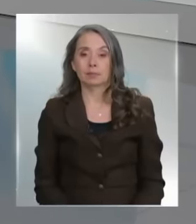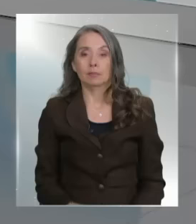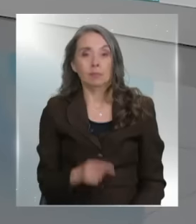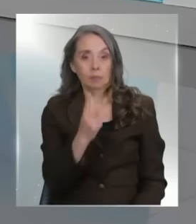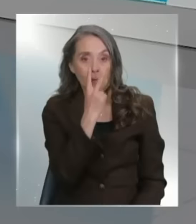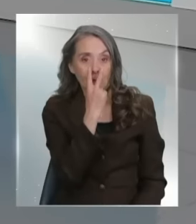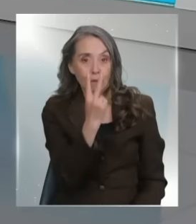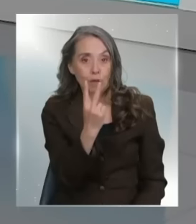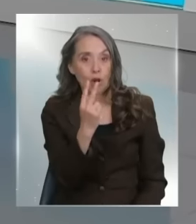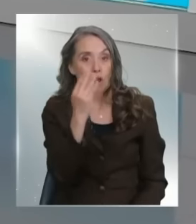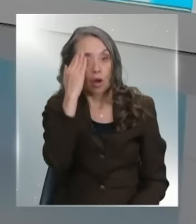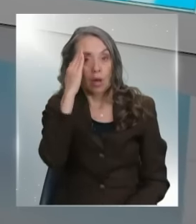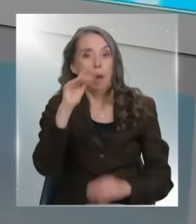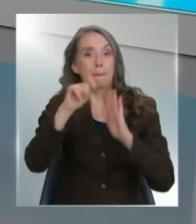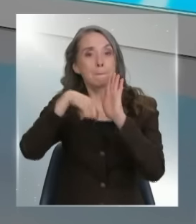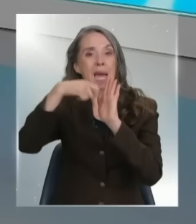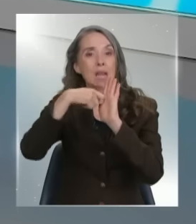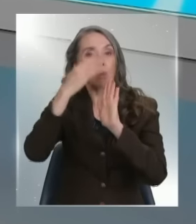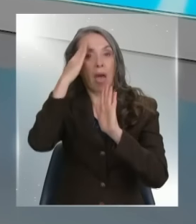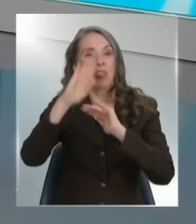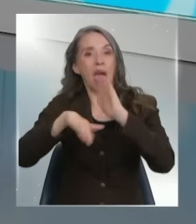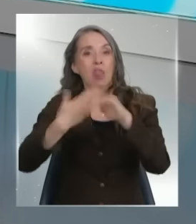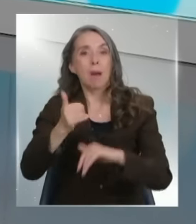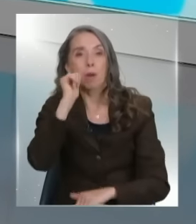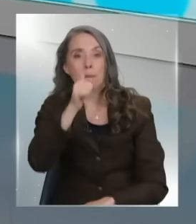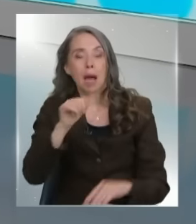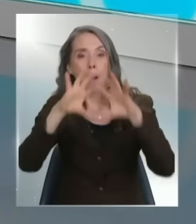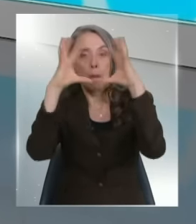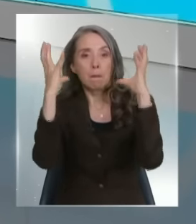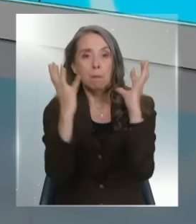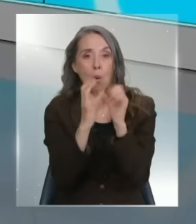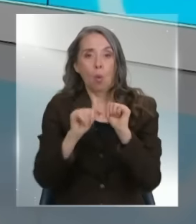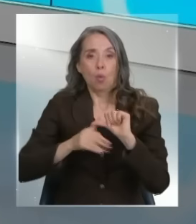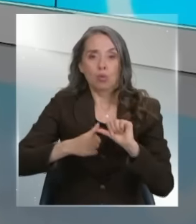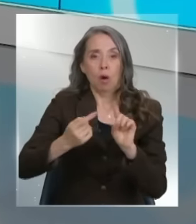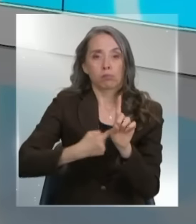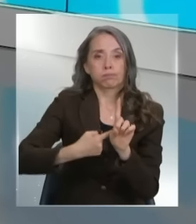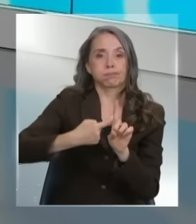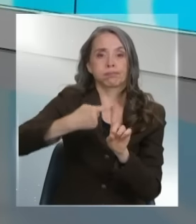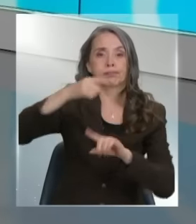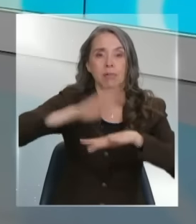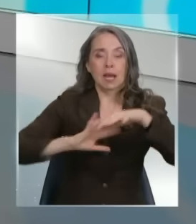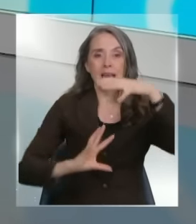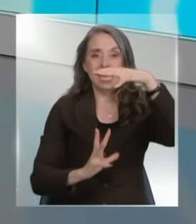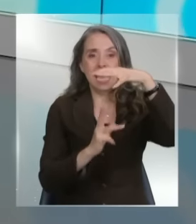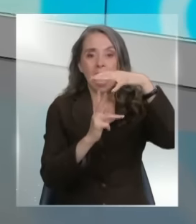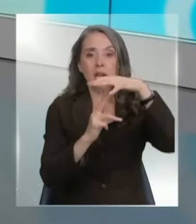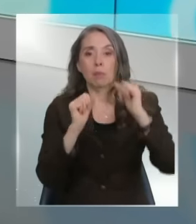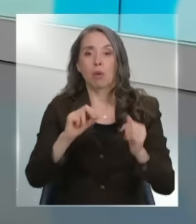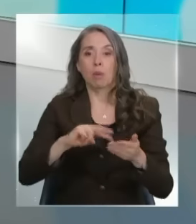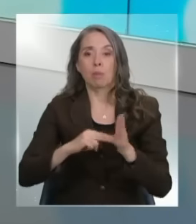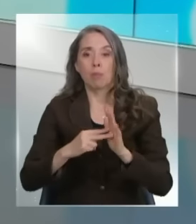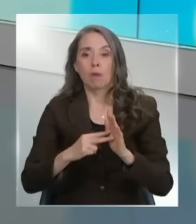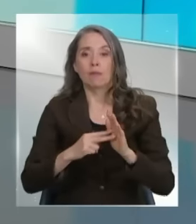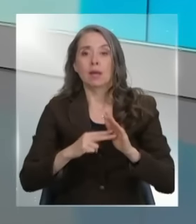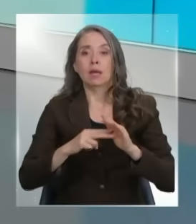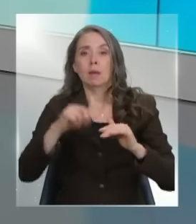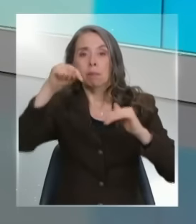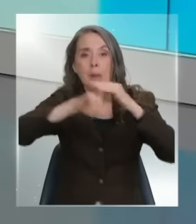¿Vieron el día después de mañana? El calentamiento global sostenido y acelerado podría causar el colapso de las